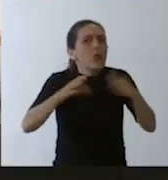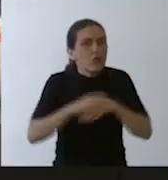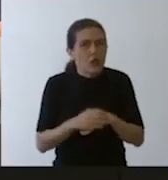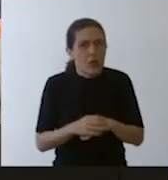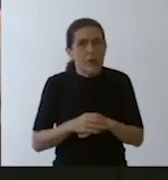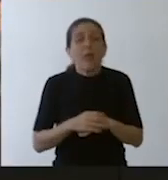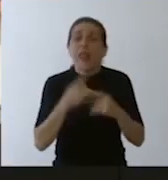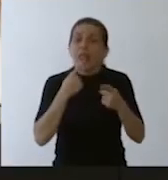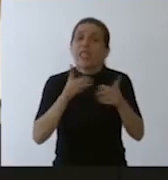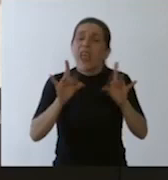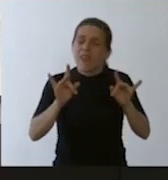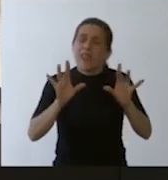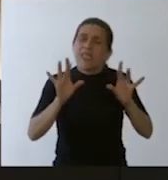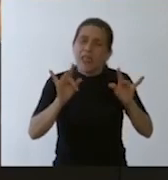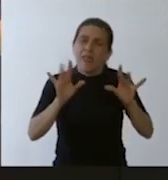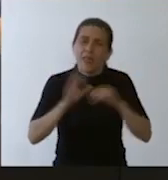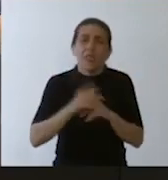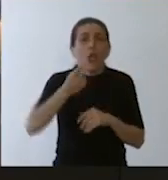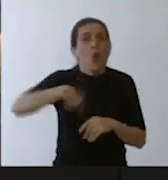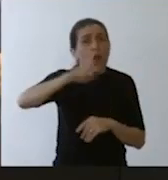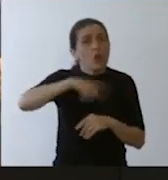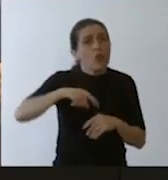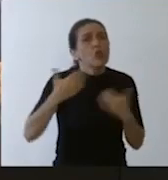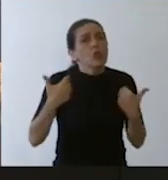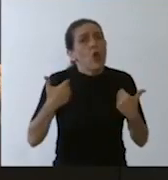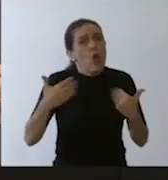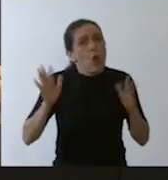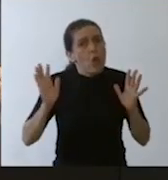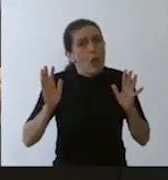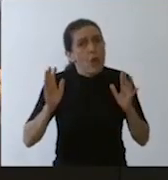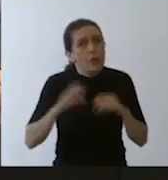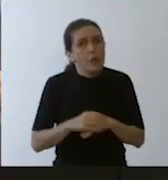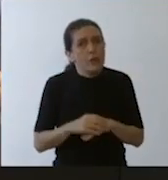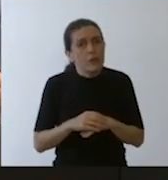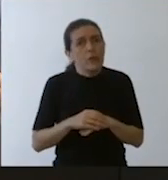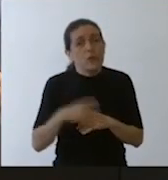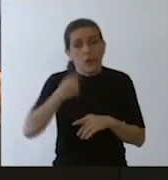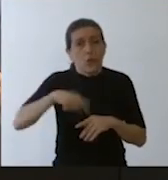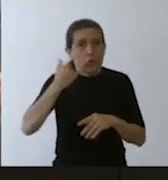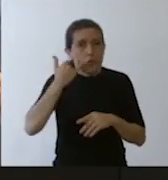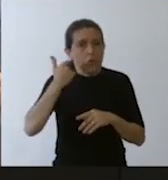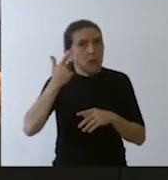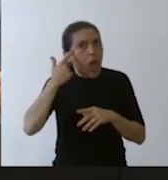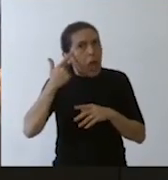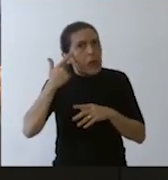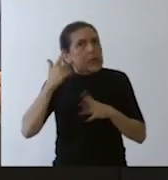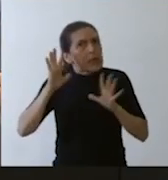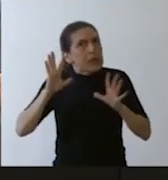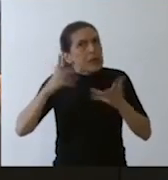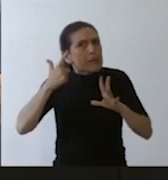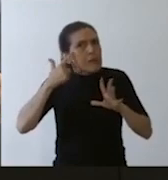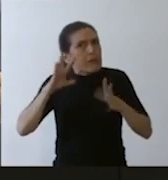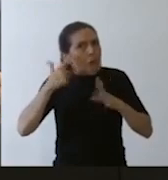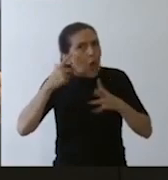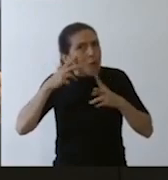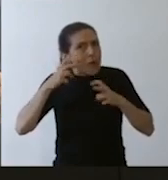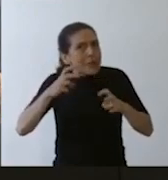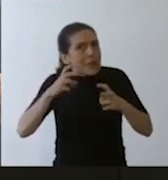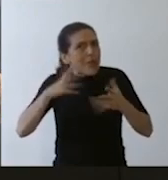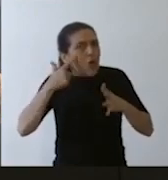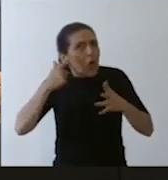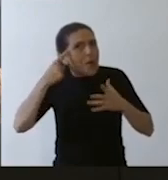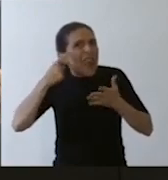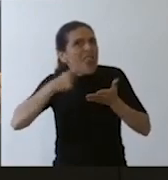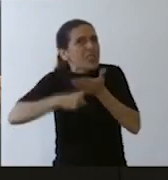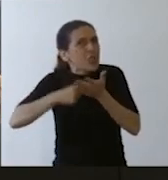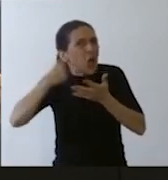Es difícil. Nosotros obviamente estamos preparándonos como si fuera muy importante, ojalá que nos